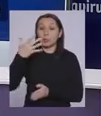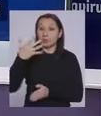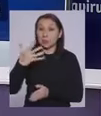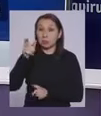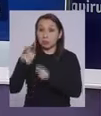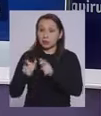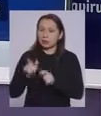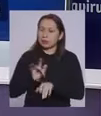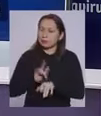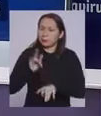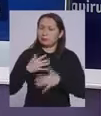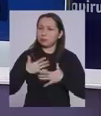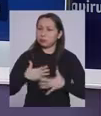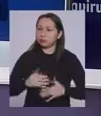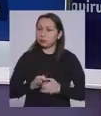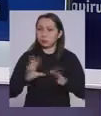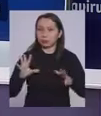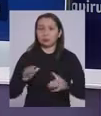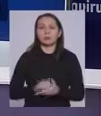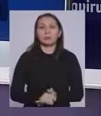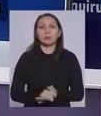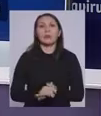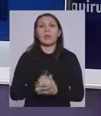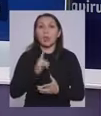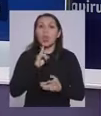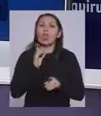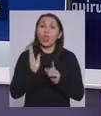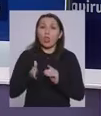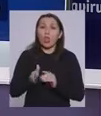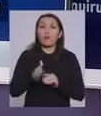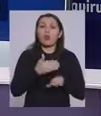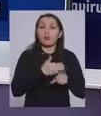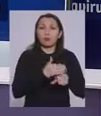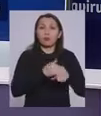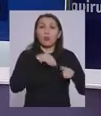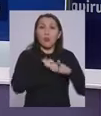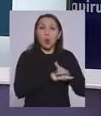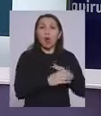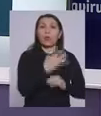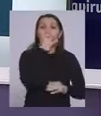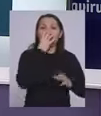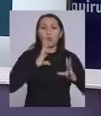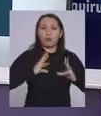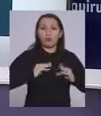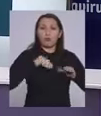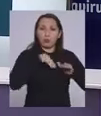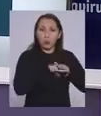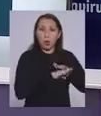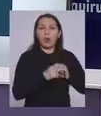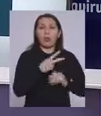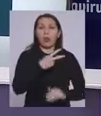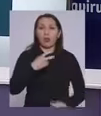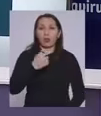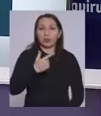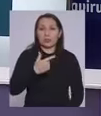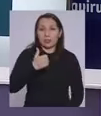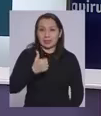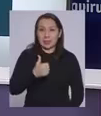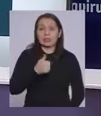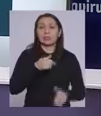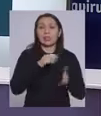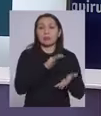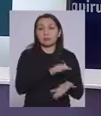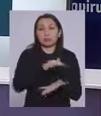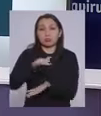crítico. Seguimos manteniendo una holgura de 276 ventiladores disponibles,